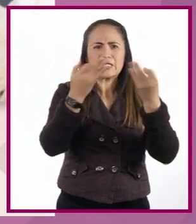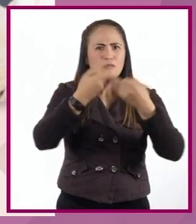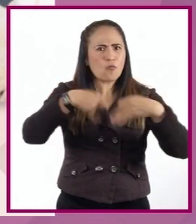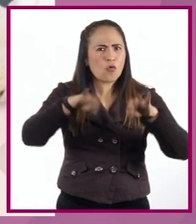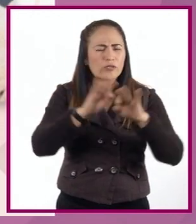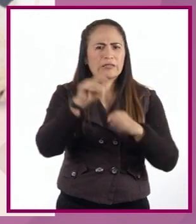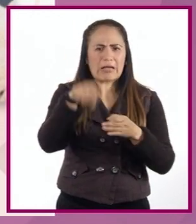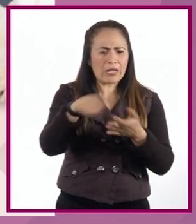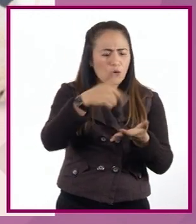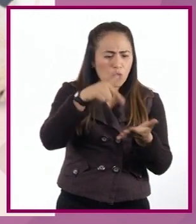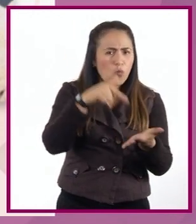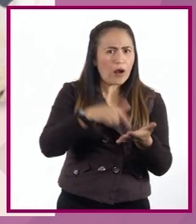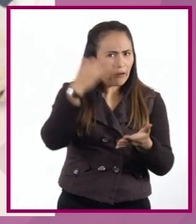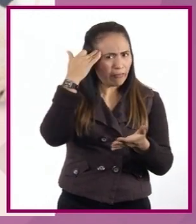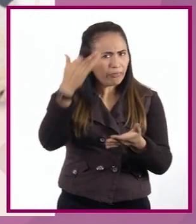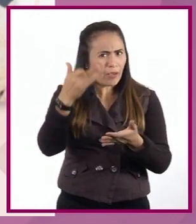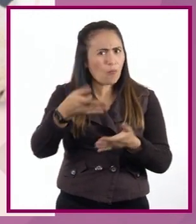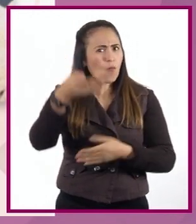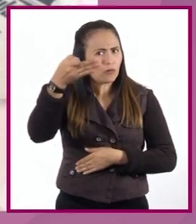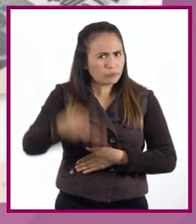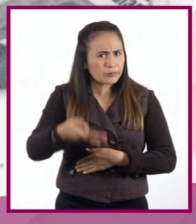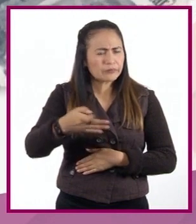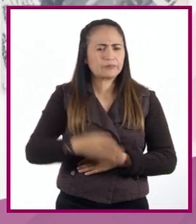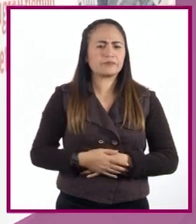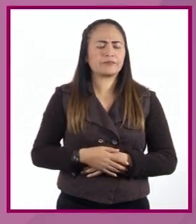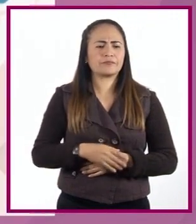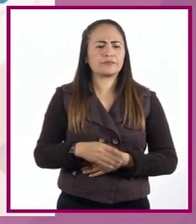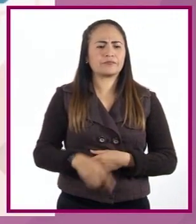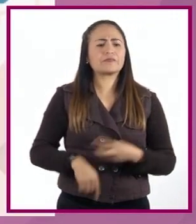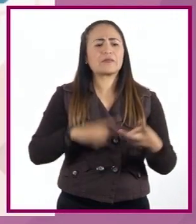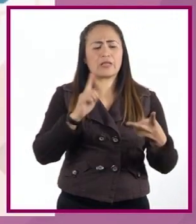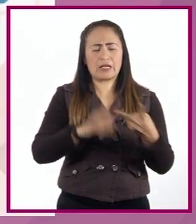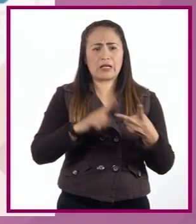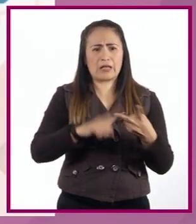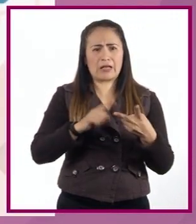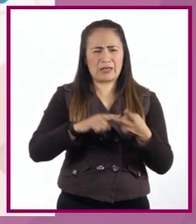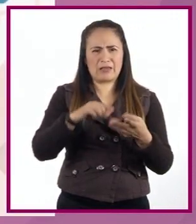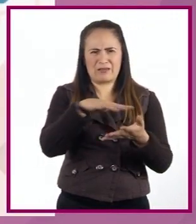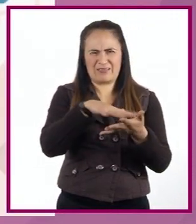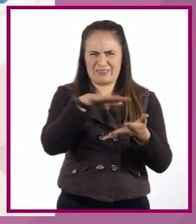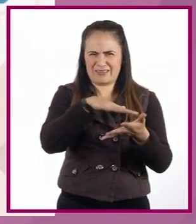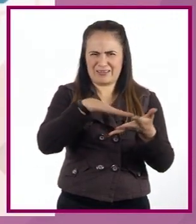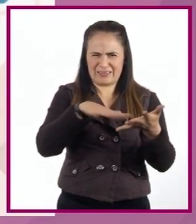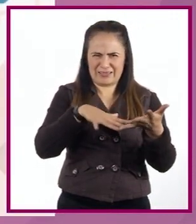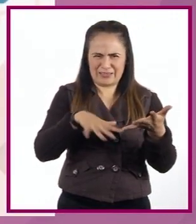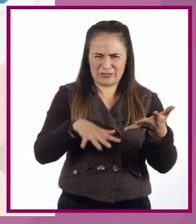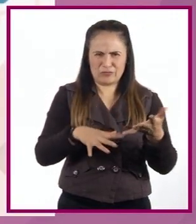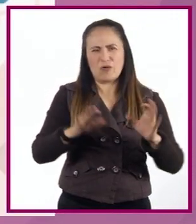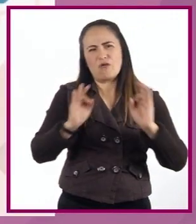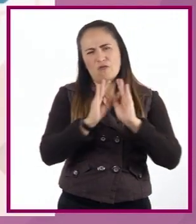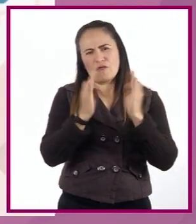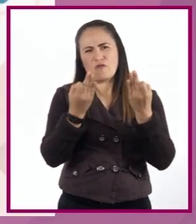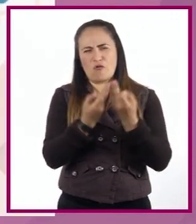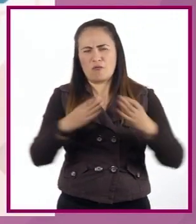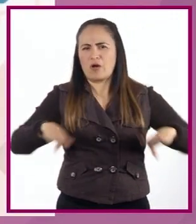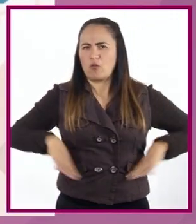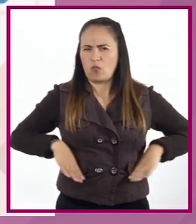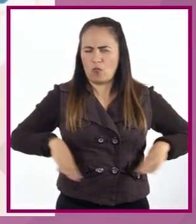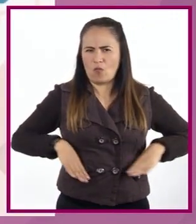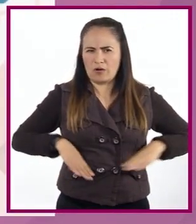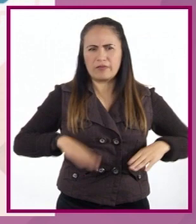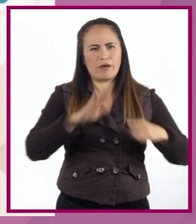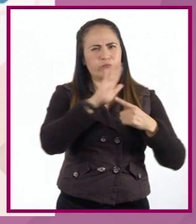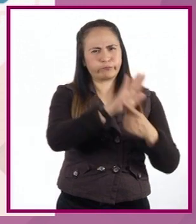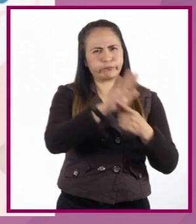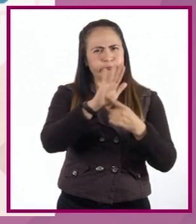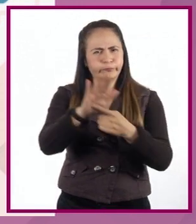y tiempo determinados. La nota informativa es el texto y género periodístico a través del cual